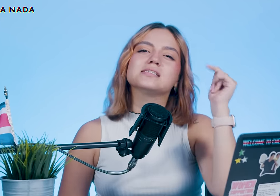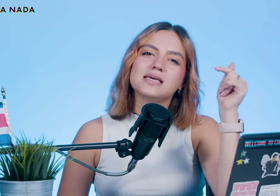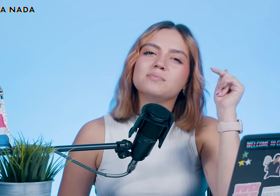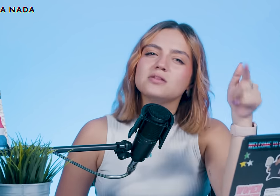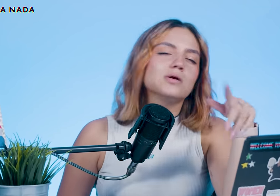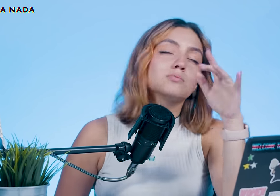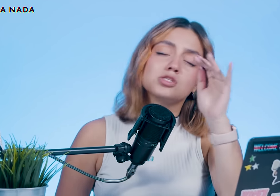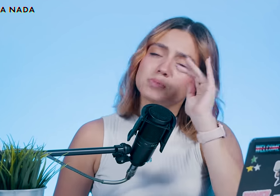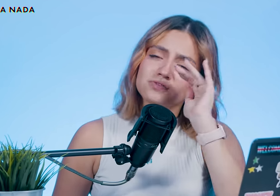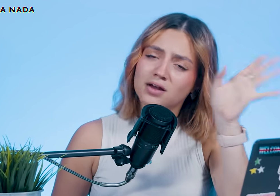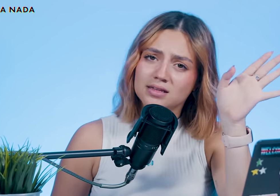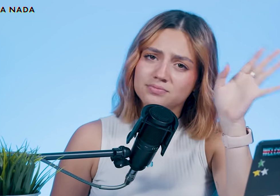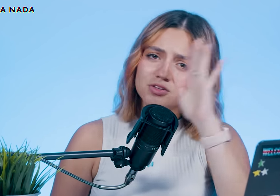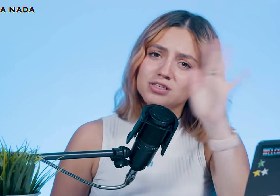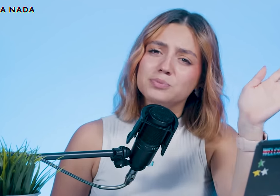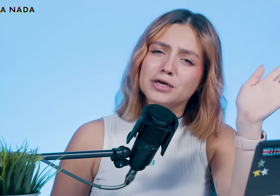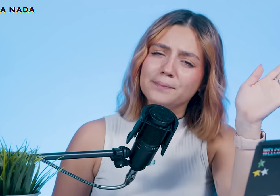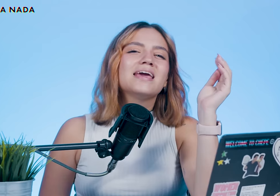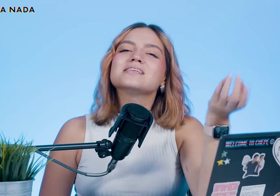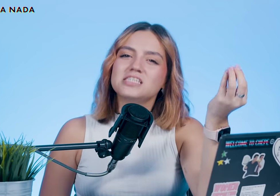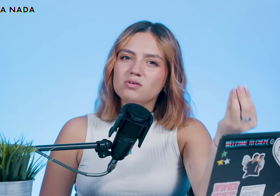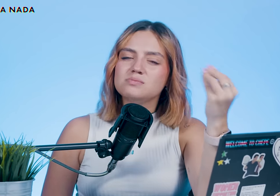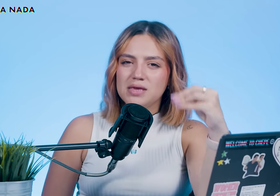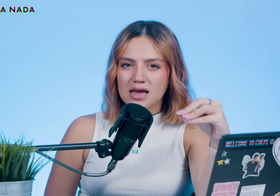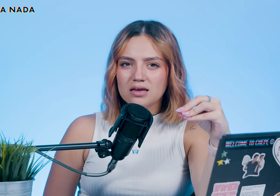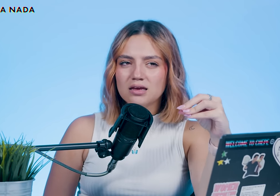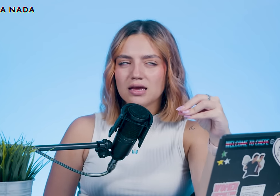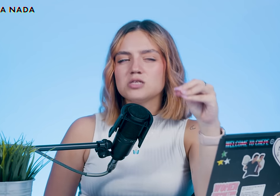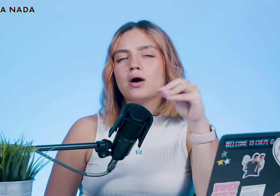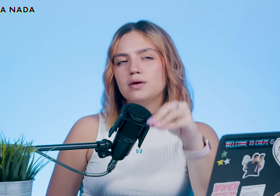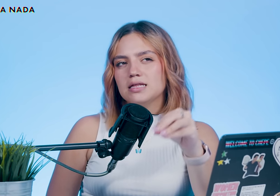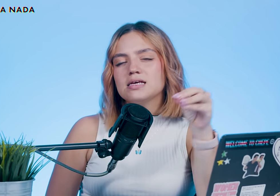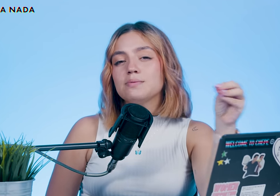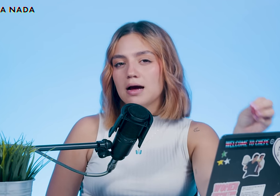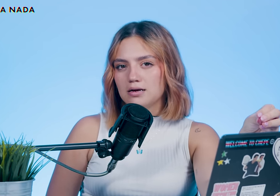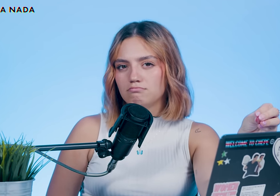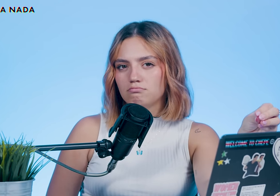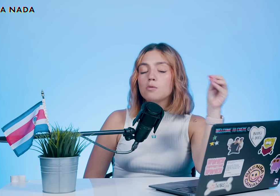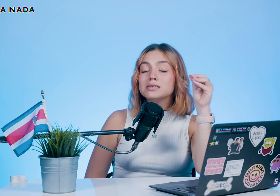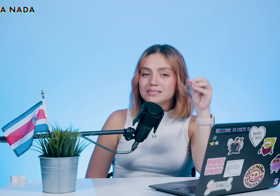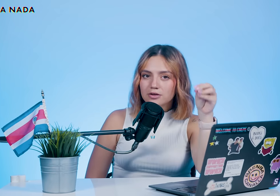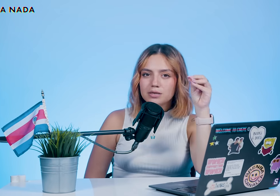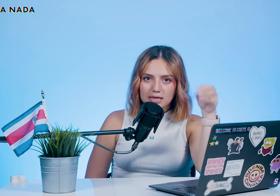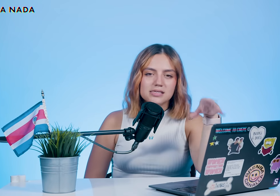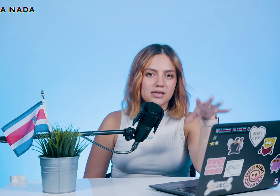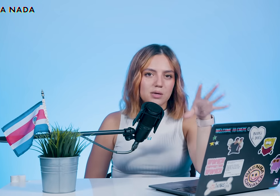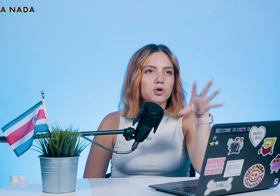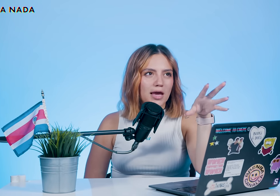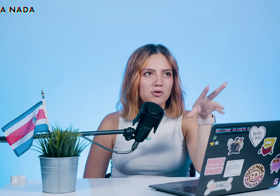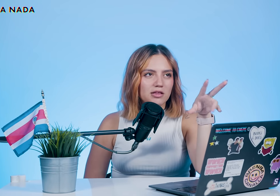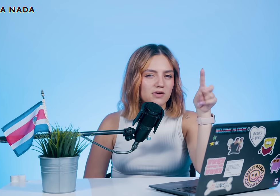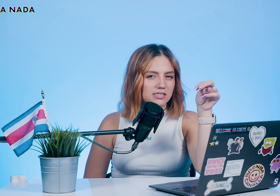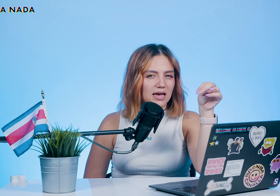chavistas que siguen viendo Welcome to chape sin falta No sé por qué que hace Chavez bien que su gabinete hace mal como en serio me interesa